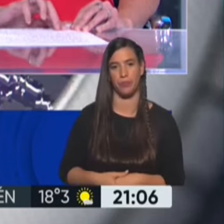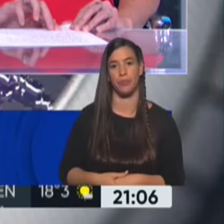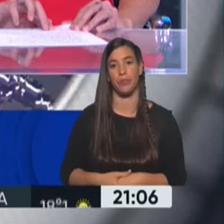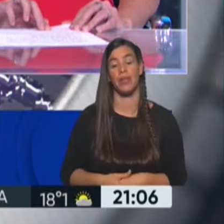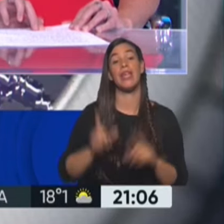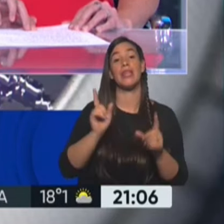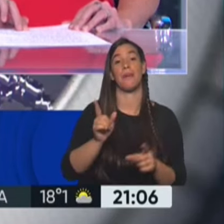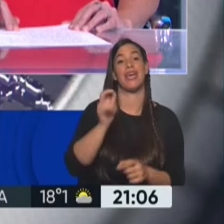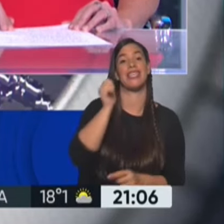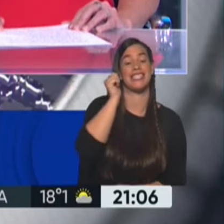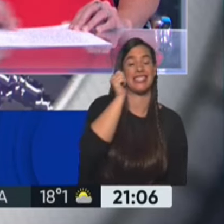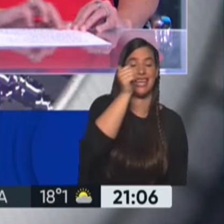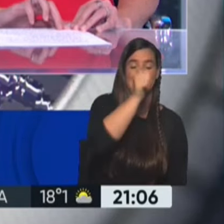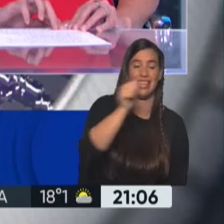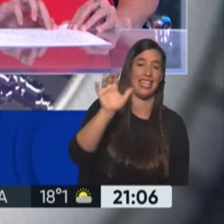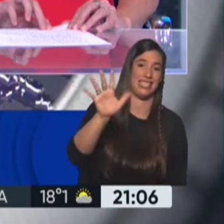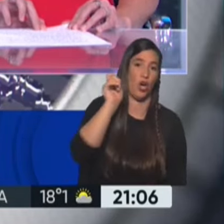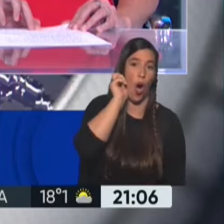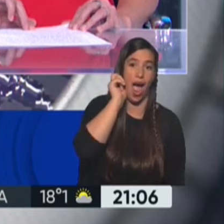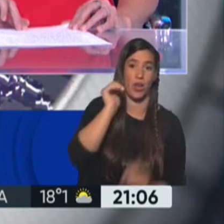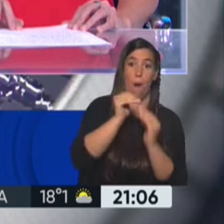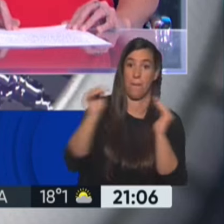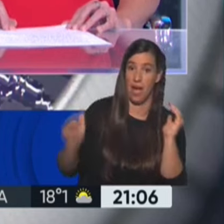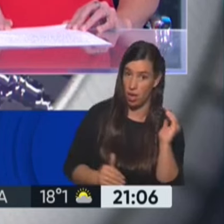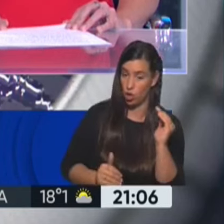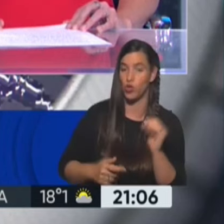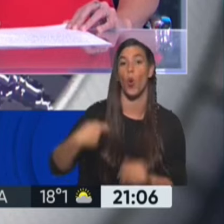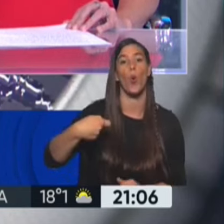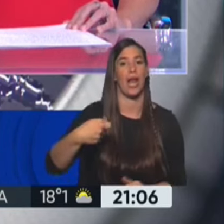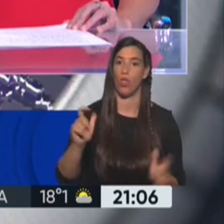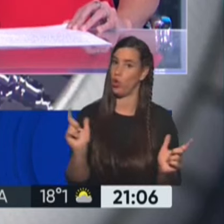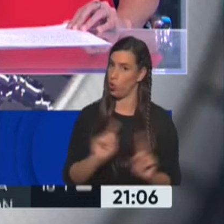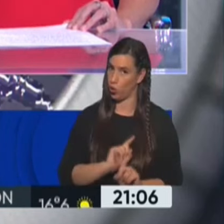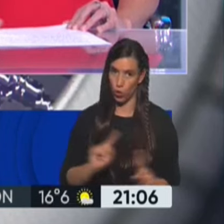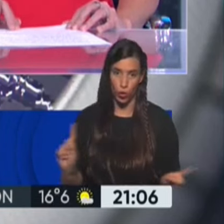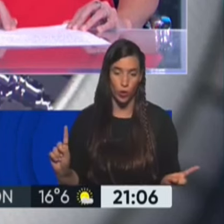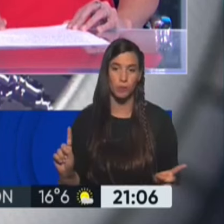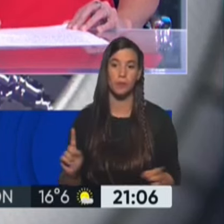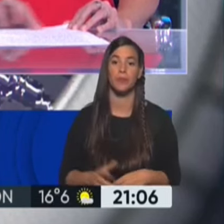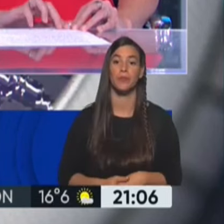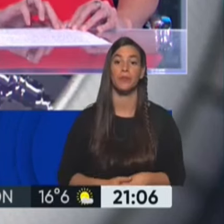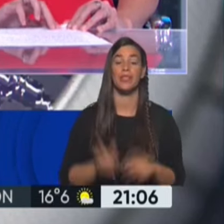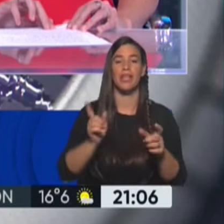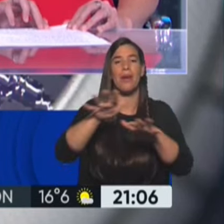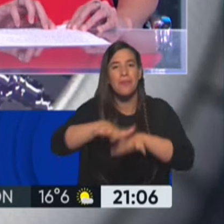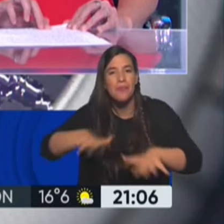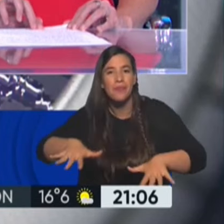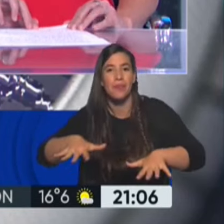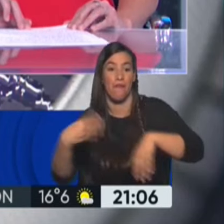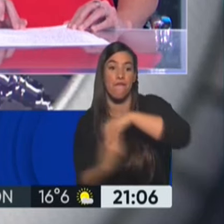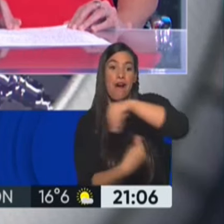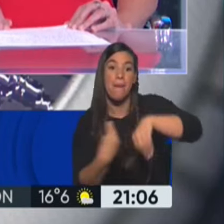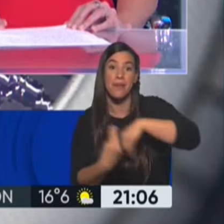65 años, uh-huh, no percibir jubilación o pensión. Sí. En el caso de menores de edad, que los ingresos familiares